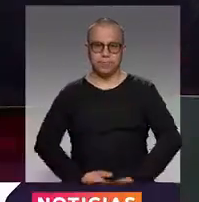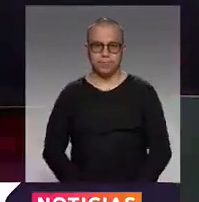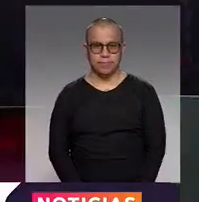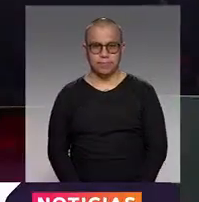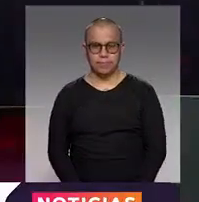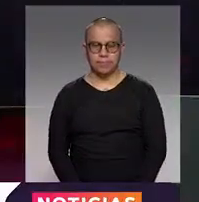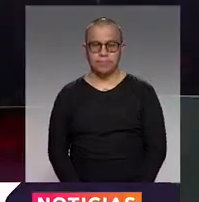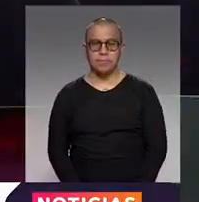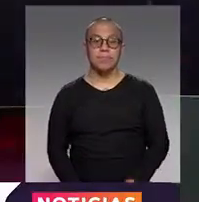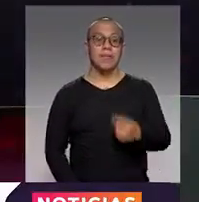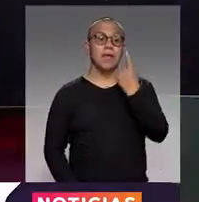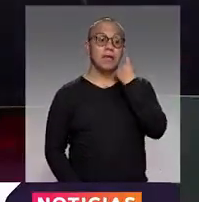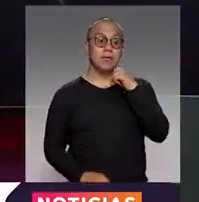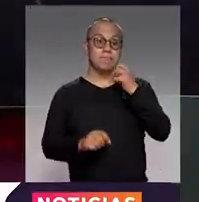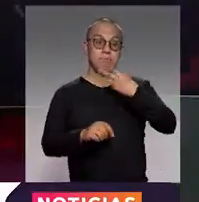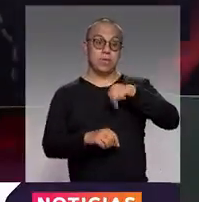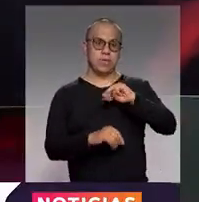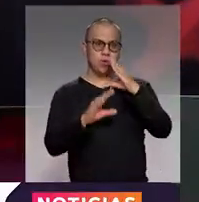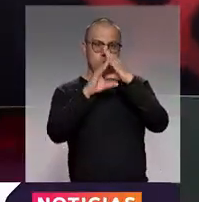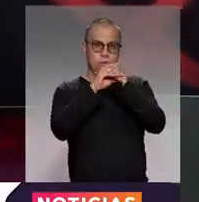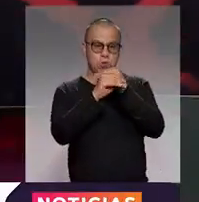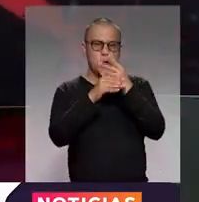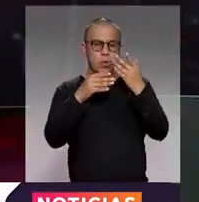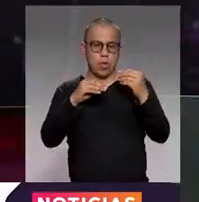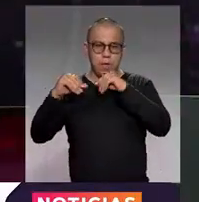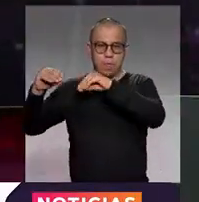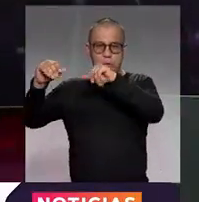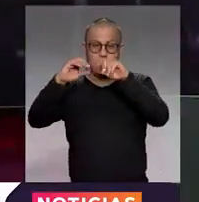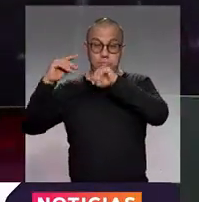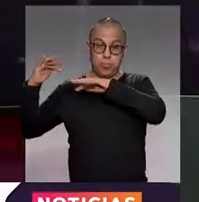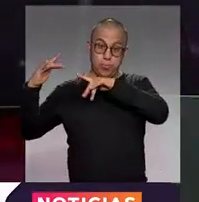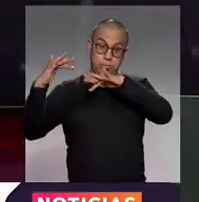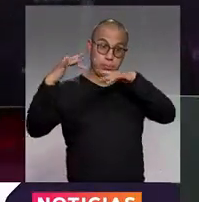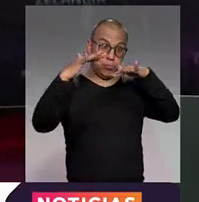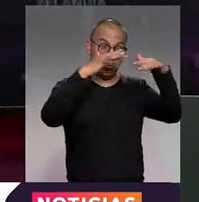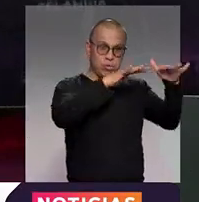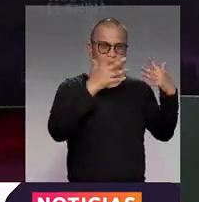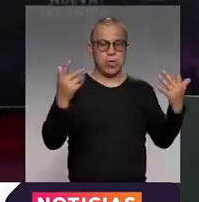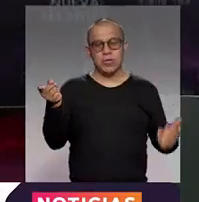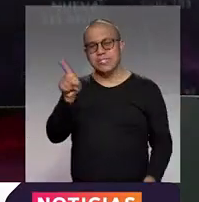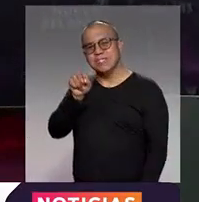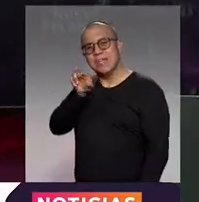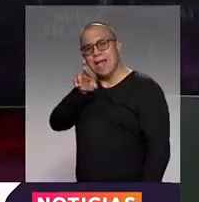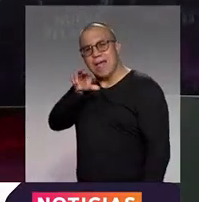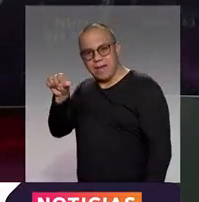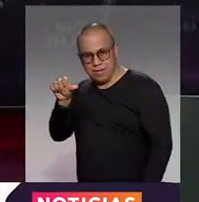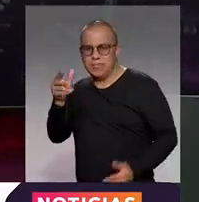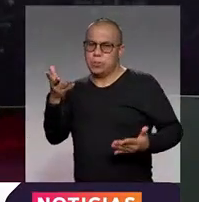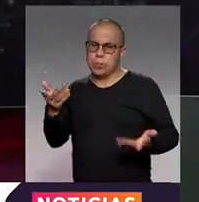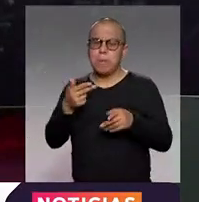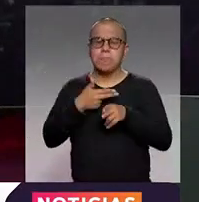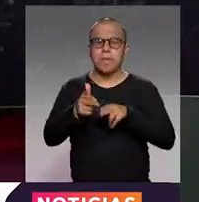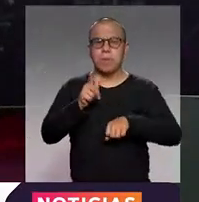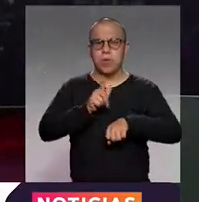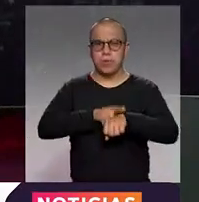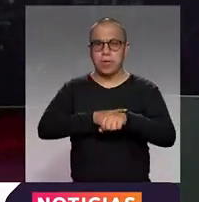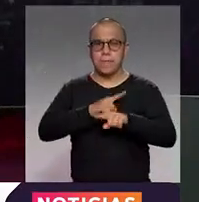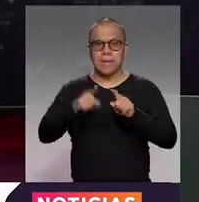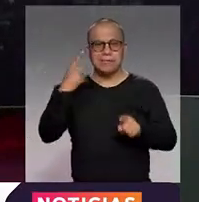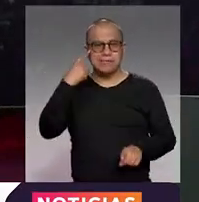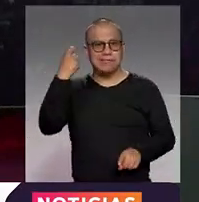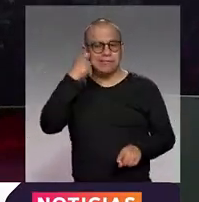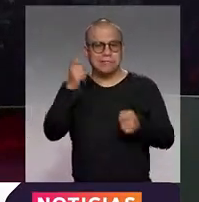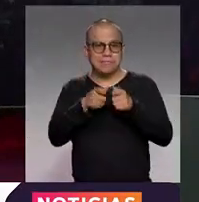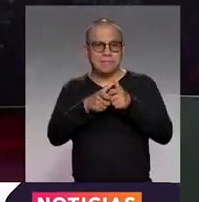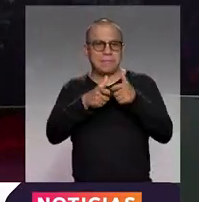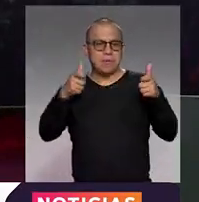Y en la noche de este miércoles llegó a Bogotá el polvo del Sahara. Los pronósticos de las autoridades indican que este fenómeno será corto, pero con riesgos de incrementar